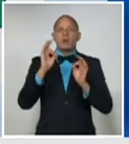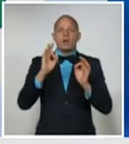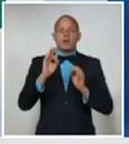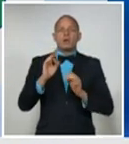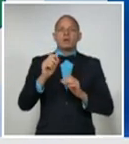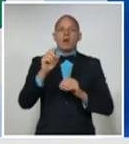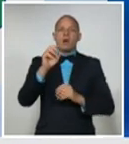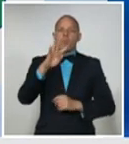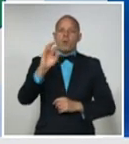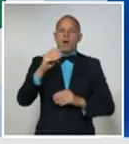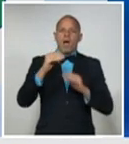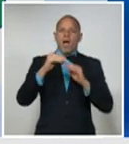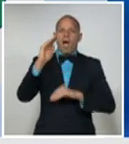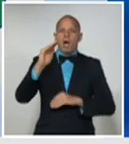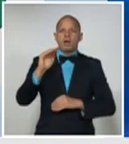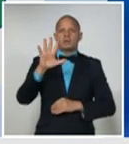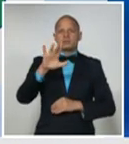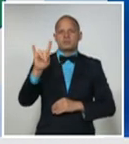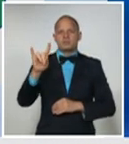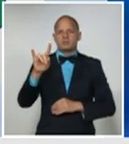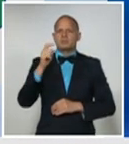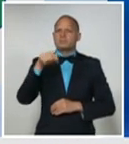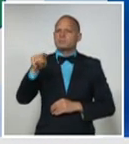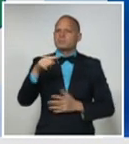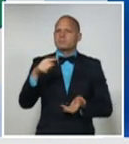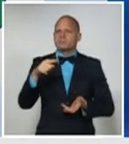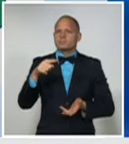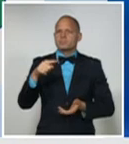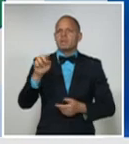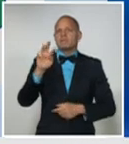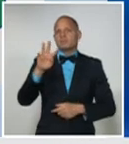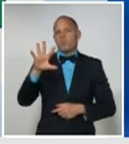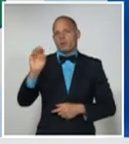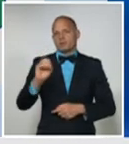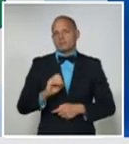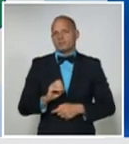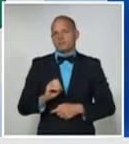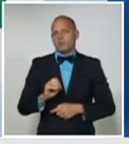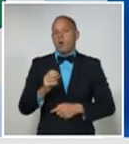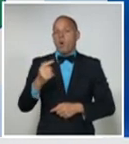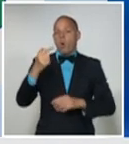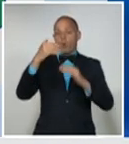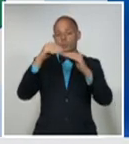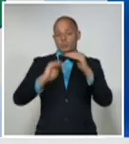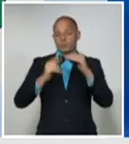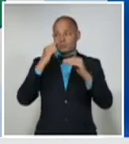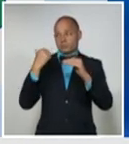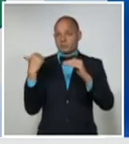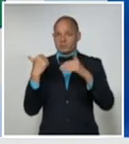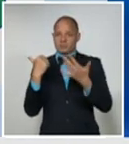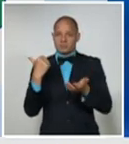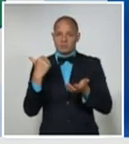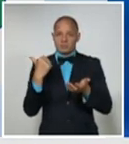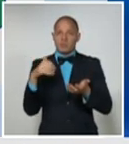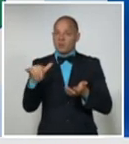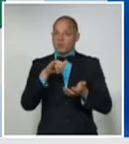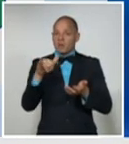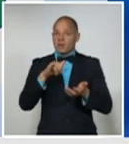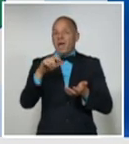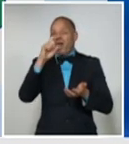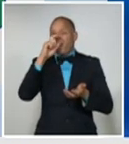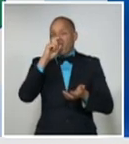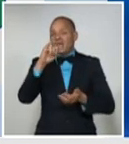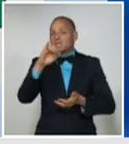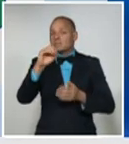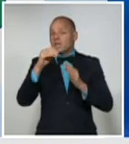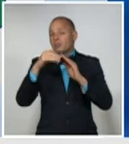340, y de 60 y más, el otro grupo de edad de mucho riesgo por la evolución que